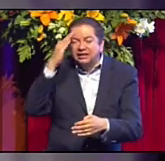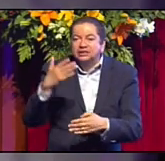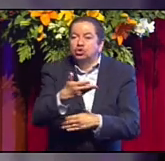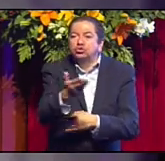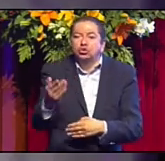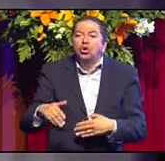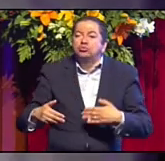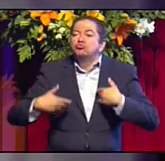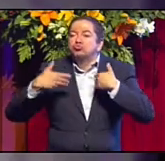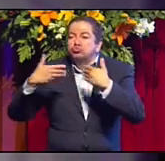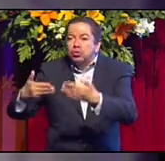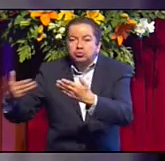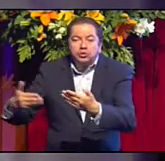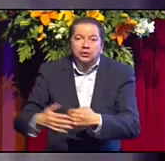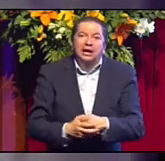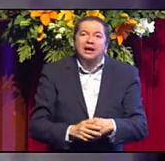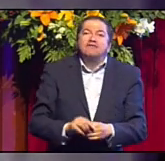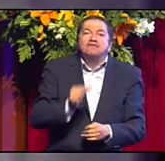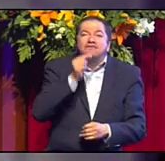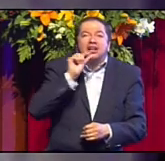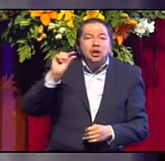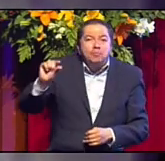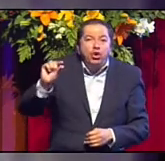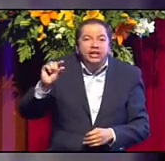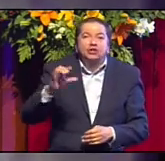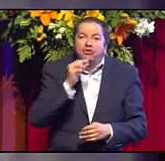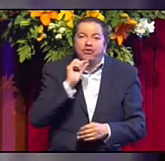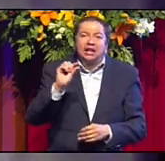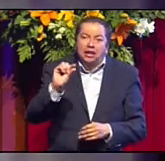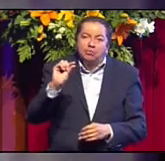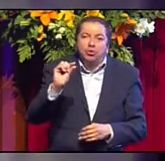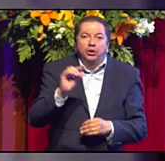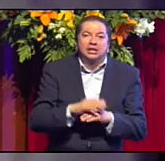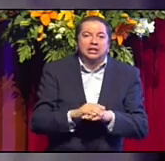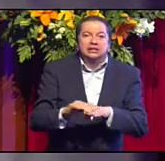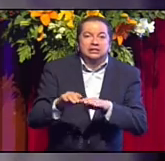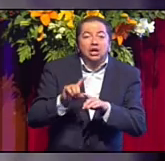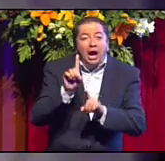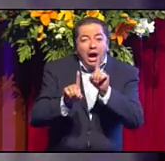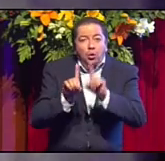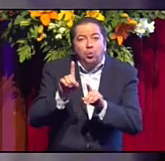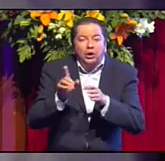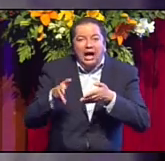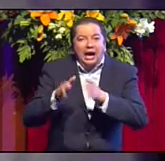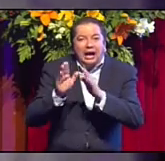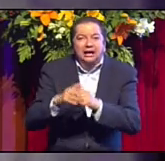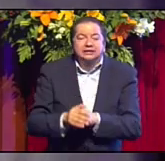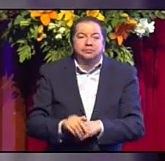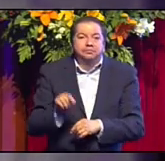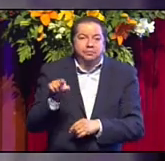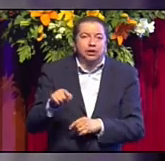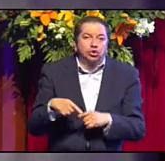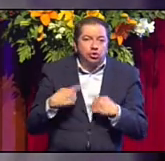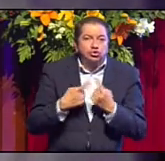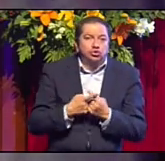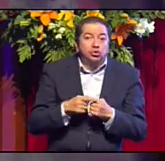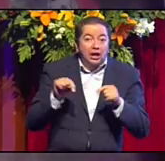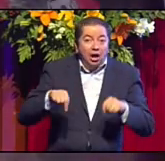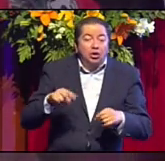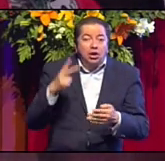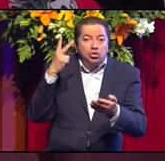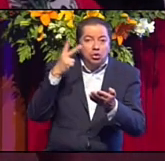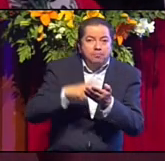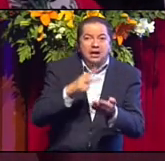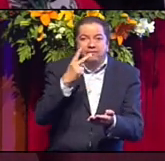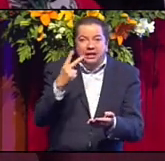merecen. Y la verdad es que nos queda un saldito, todavía nos queda otro saldito, nos va a decir Miriam por ahí. Pero efectivamente nos queda este saldito que lo logramos sacar el